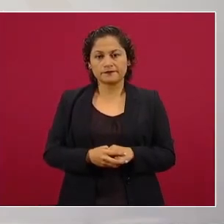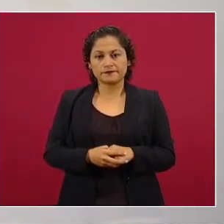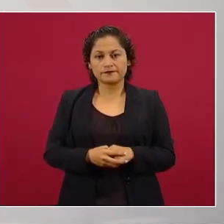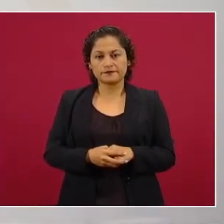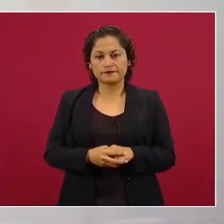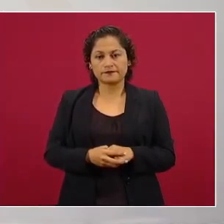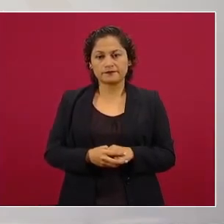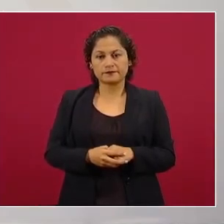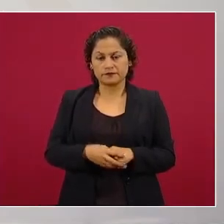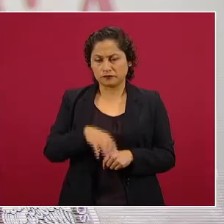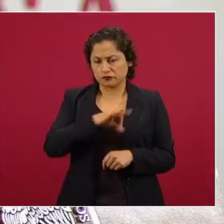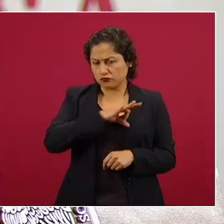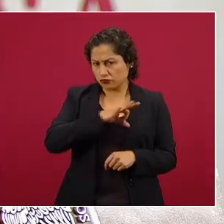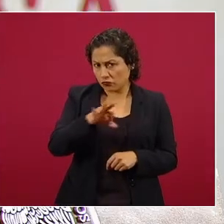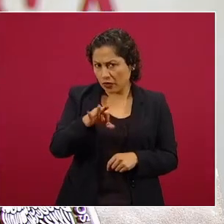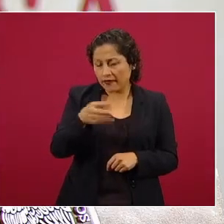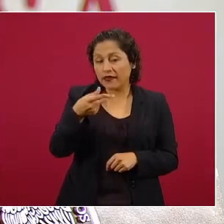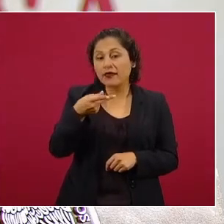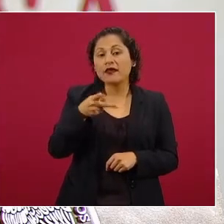pero se